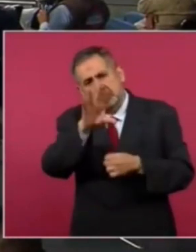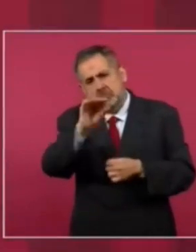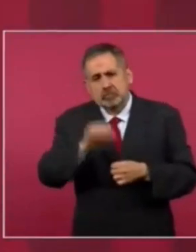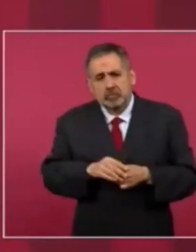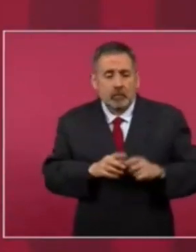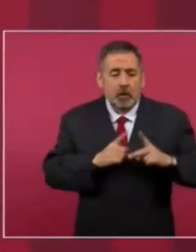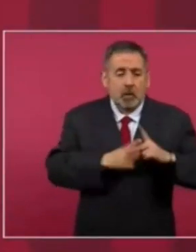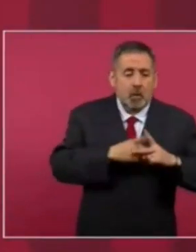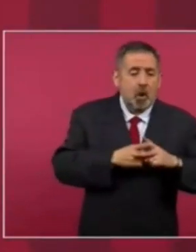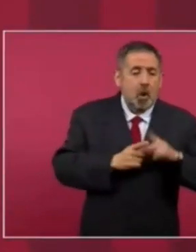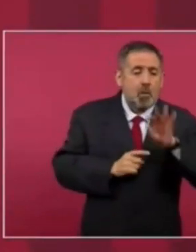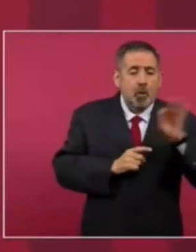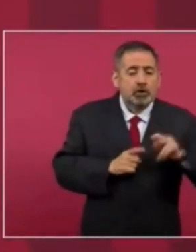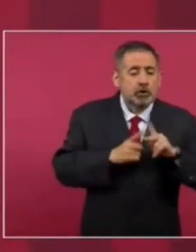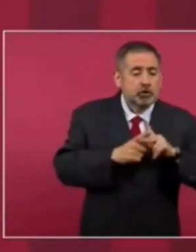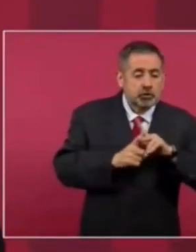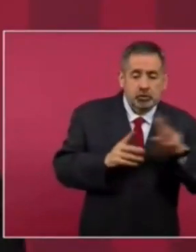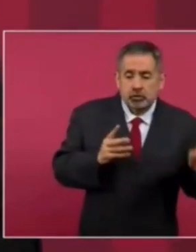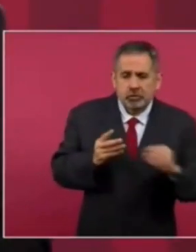plurinominales,